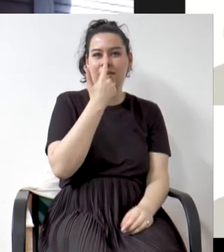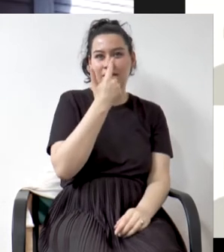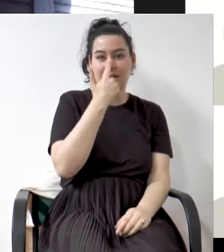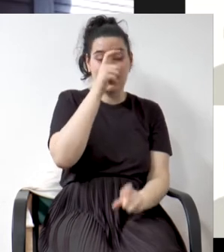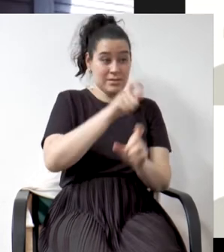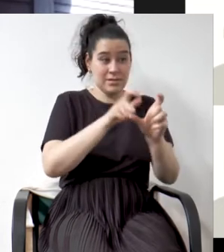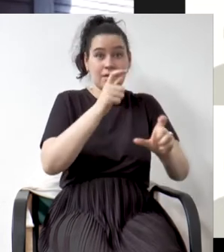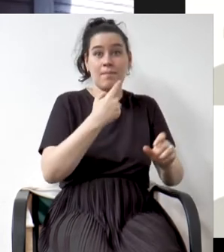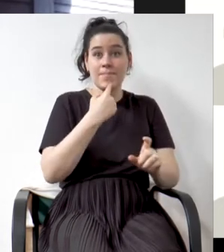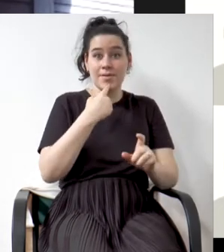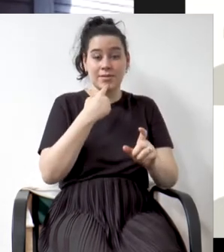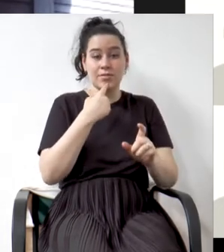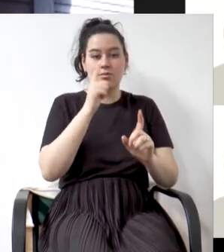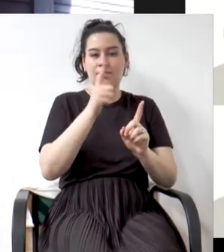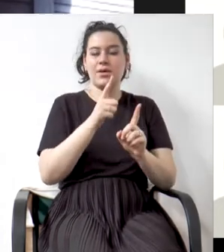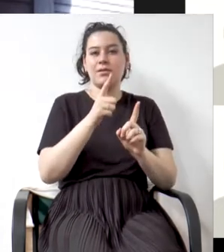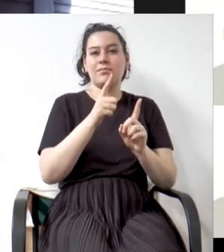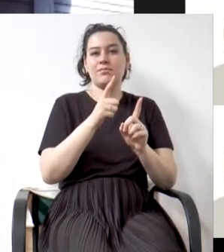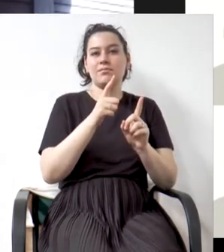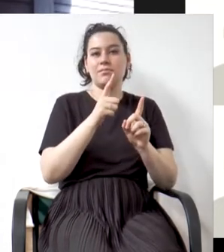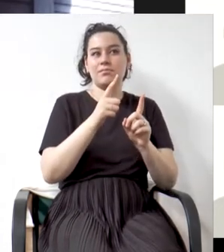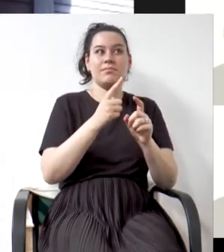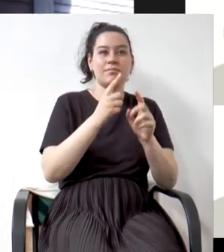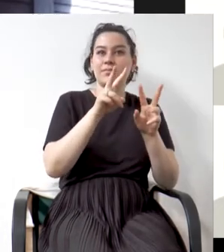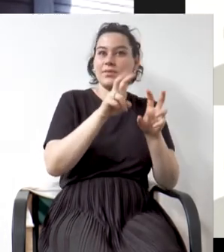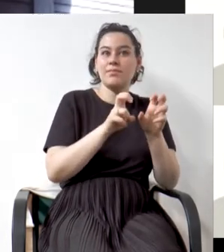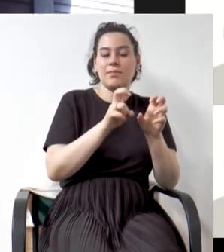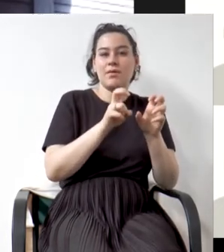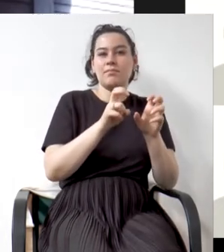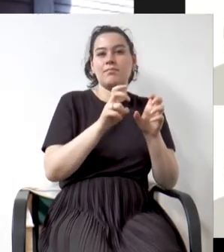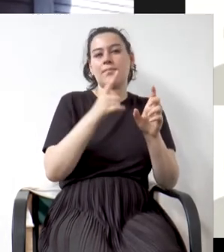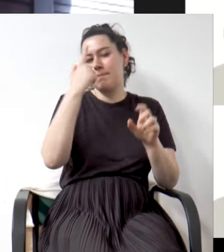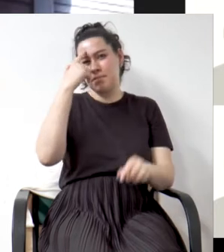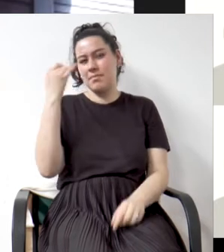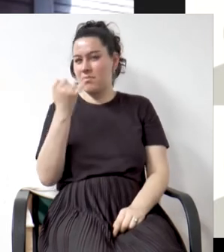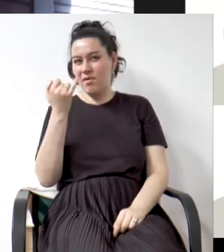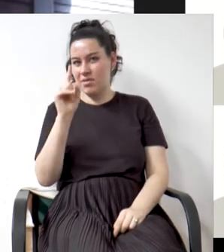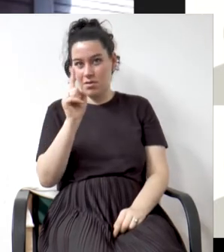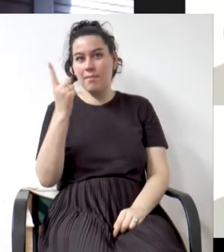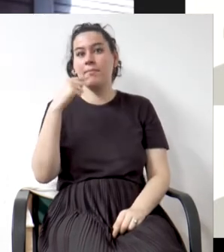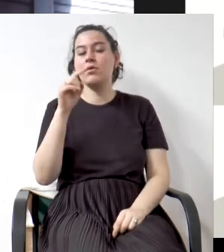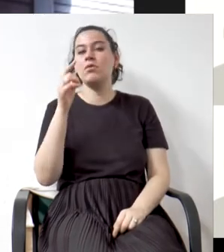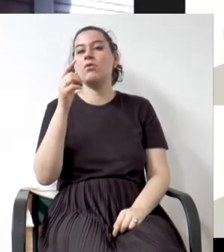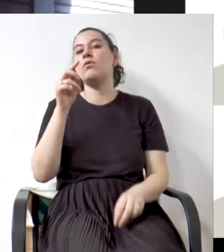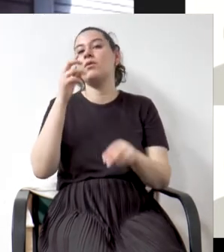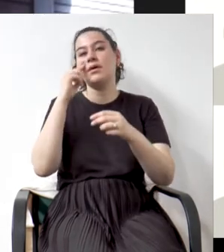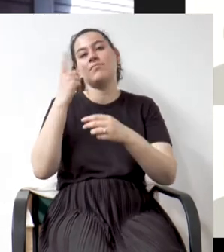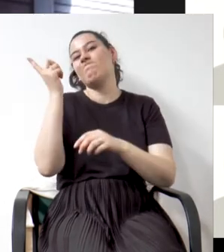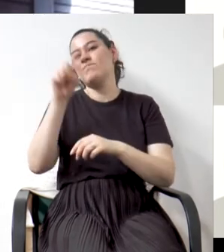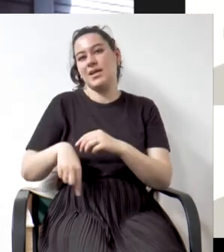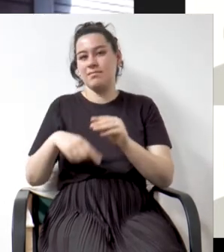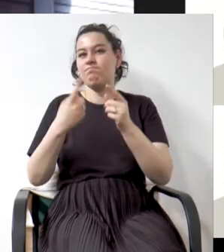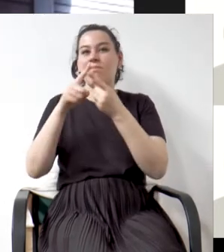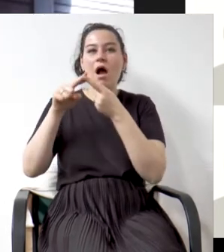actores políticos que están alrededor de la mesa. Y esto es trivial, pero en realidad lo que no es trivial y lo que esconde generalmente estos